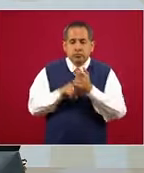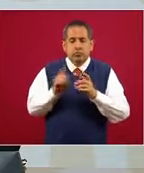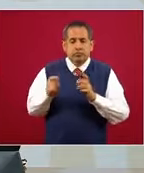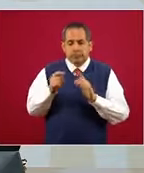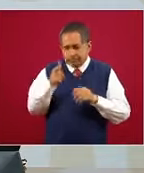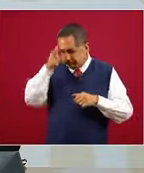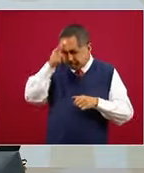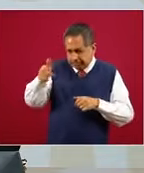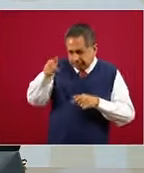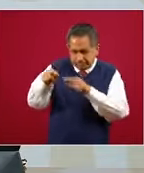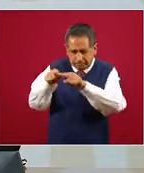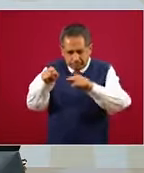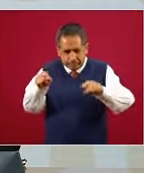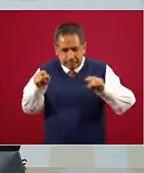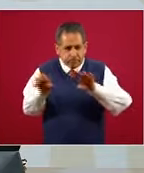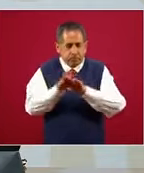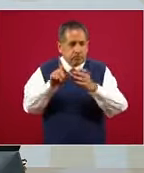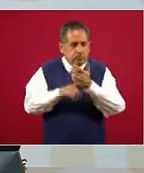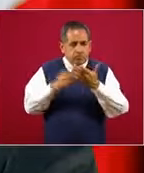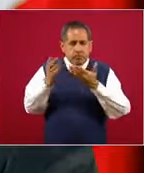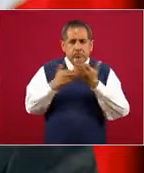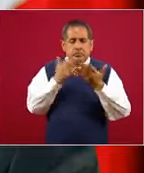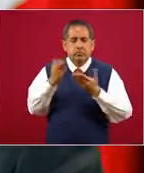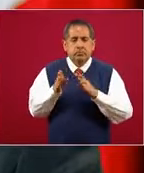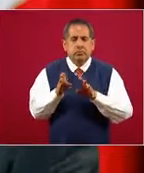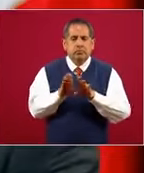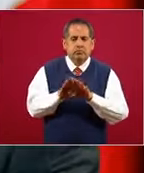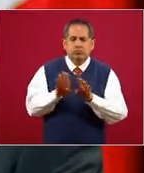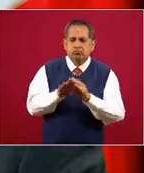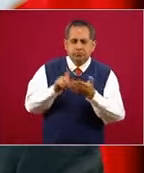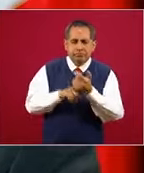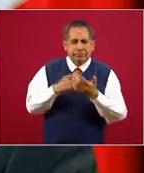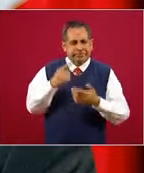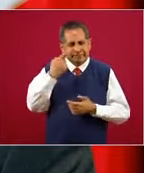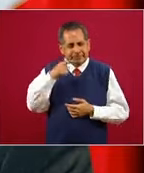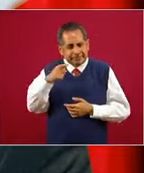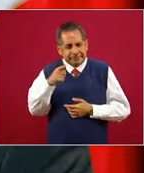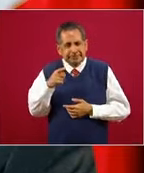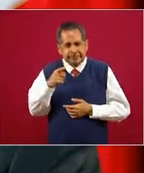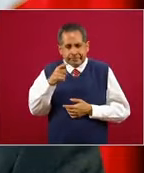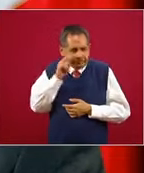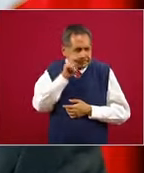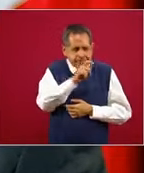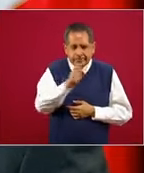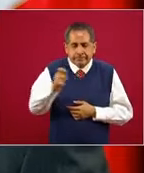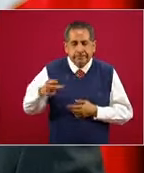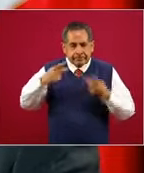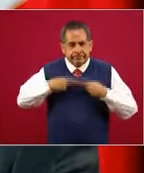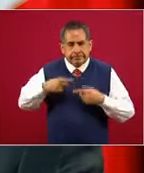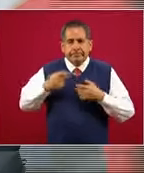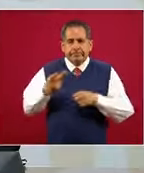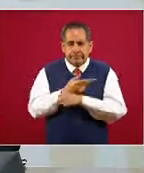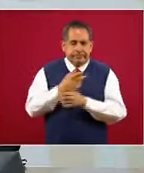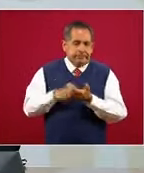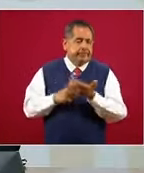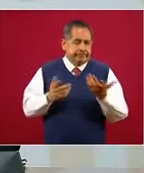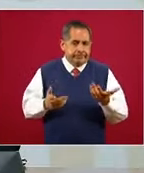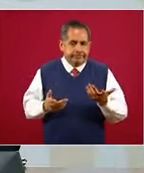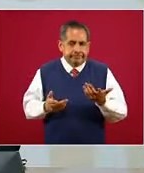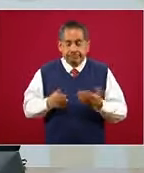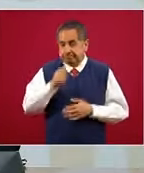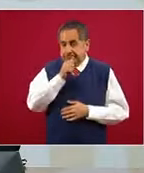poco focalizada a algunos pocos estudios en donde se ha podido hacer un seguimiento estrecho de personas. y no se